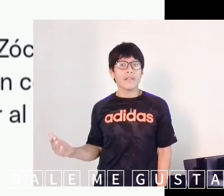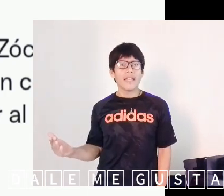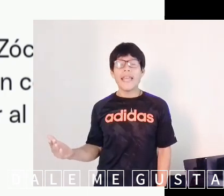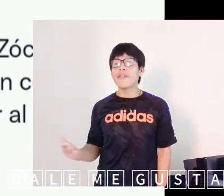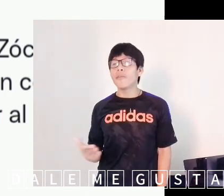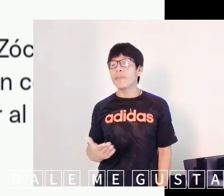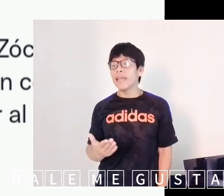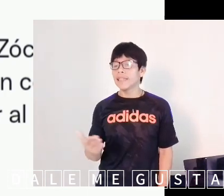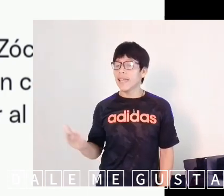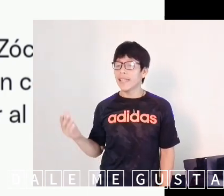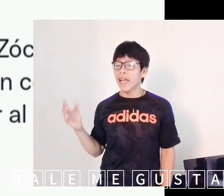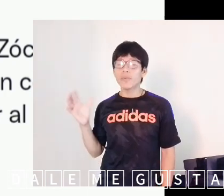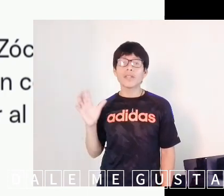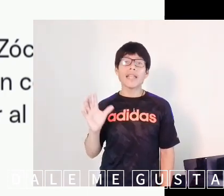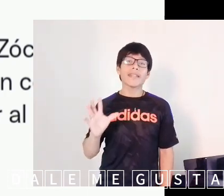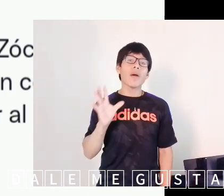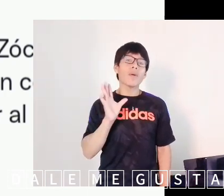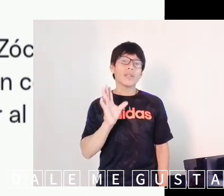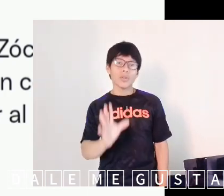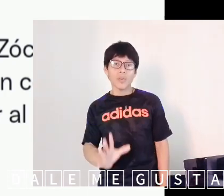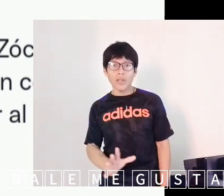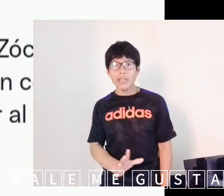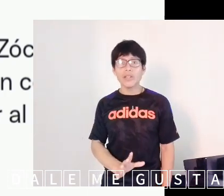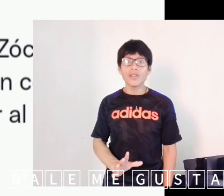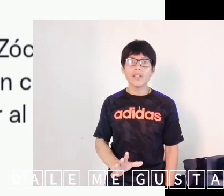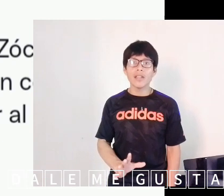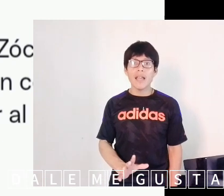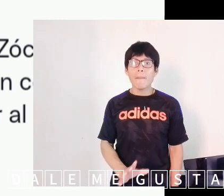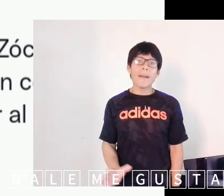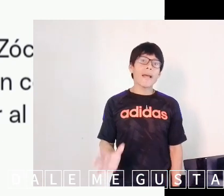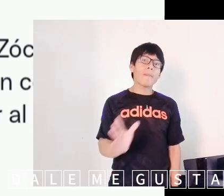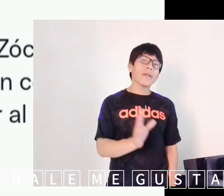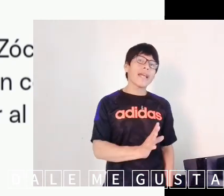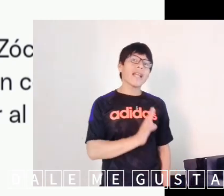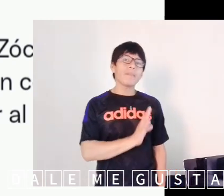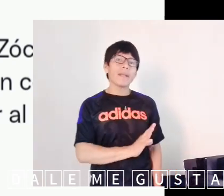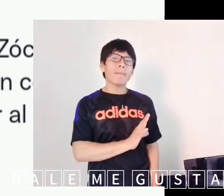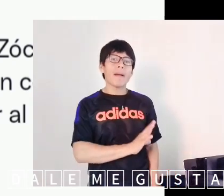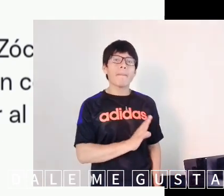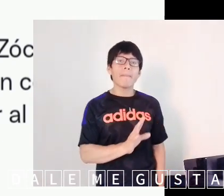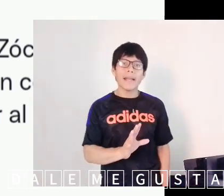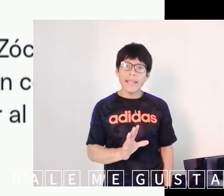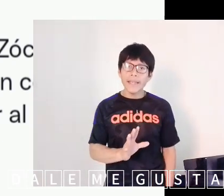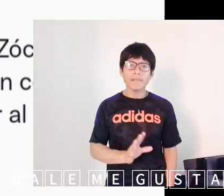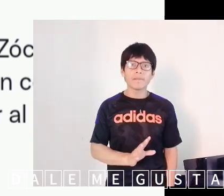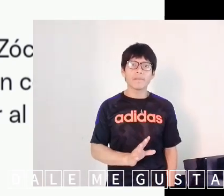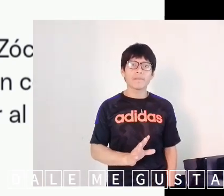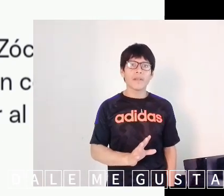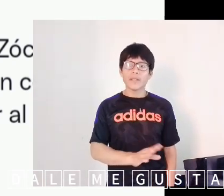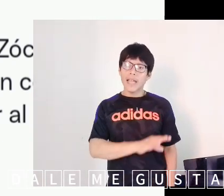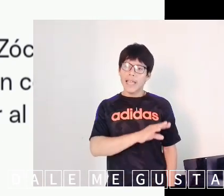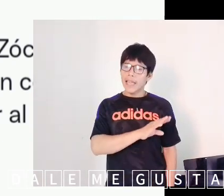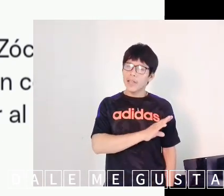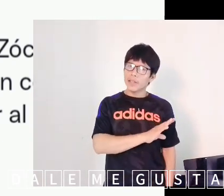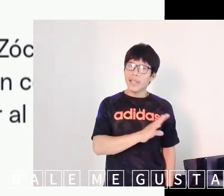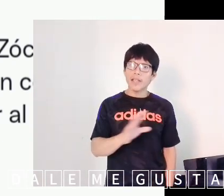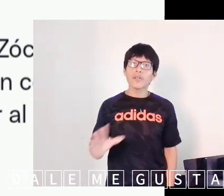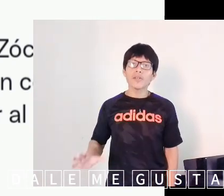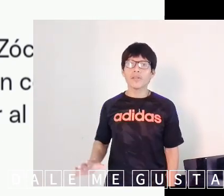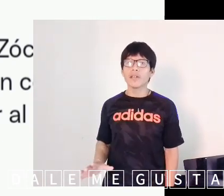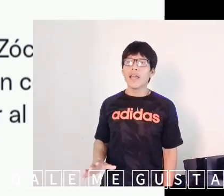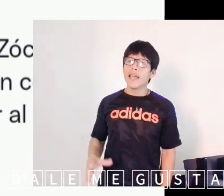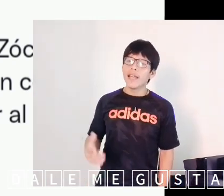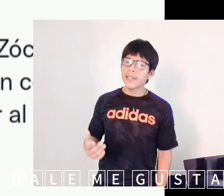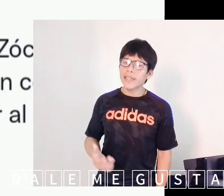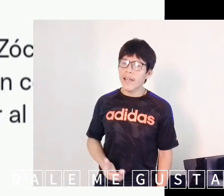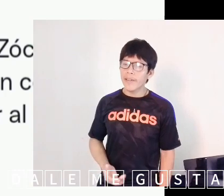tonto. Él no piensa dar un centavo de sus bolsillos para apoyar al PRI-PAN-PRD. O sea, él no es nada